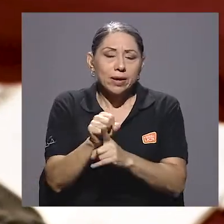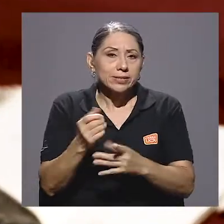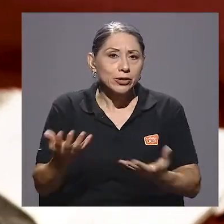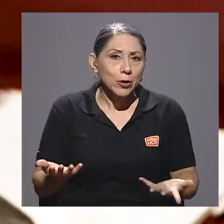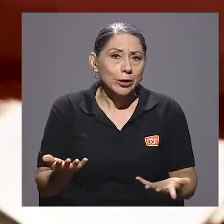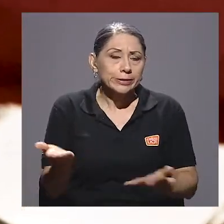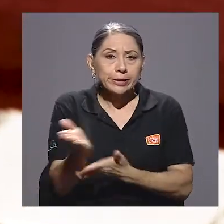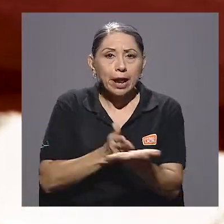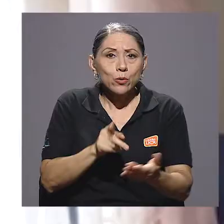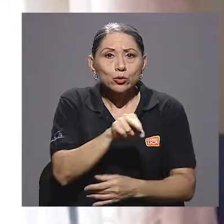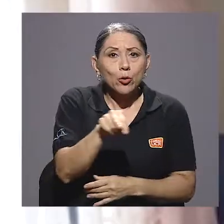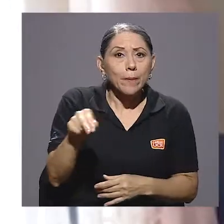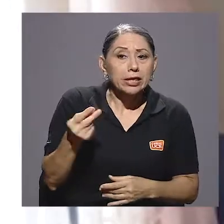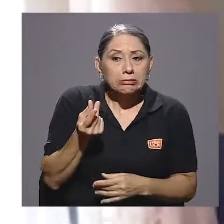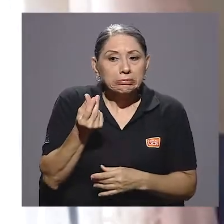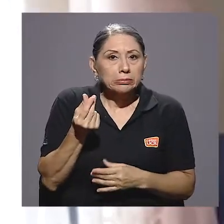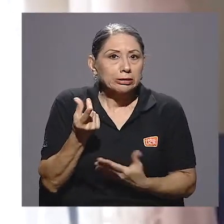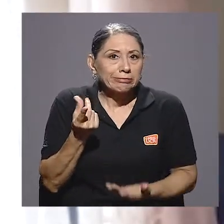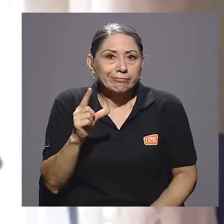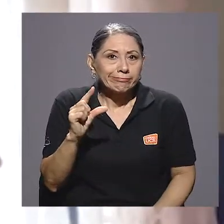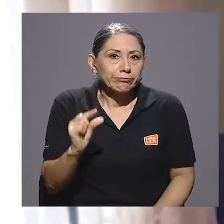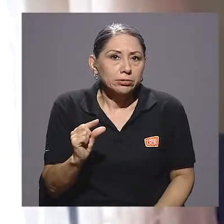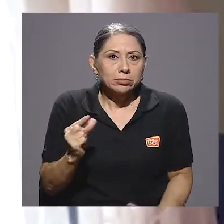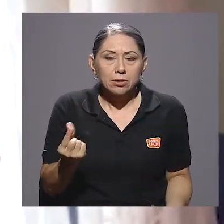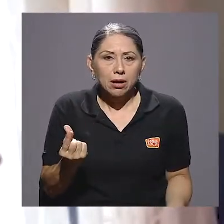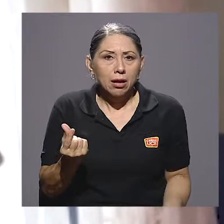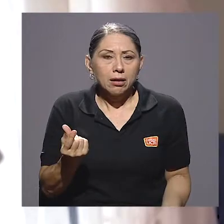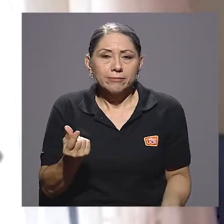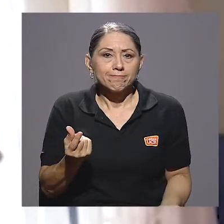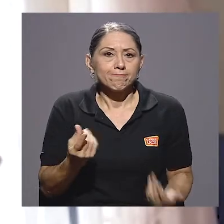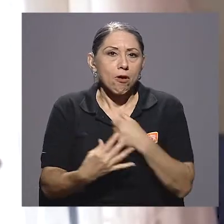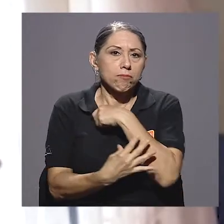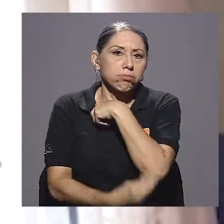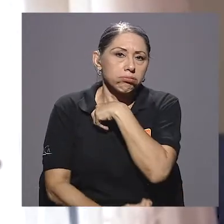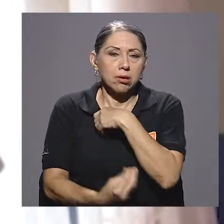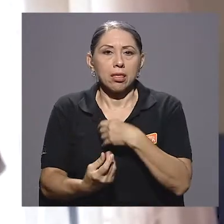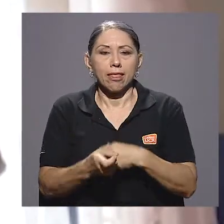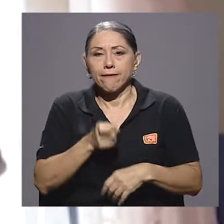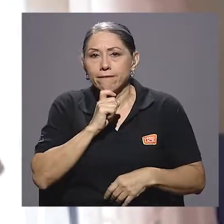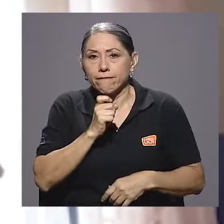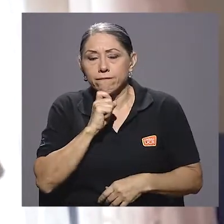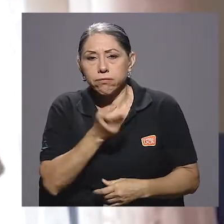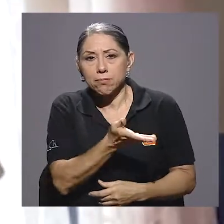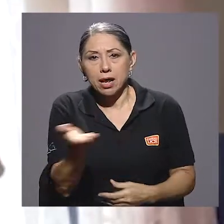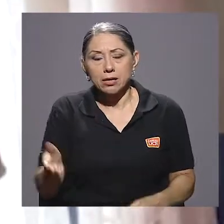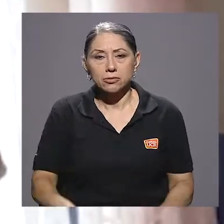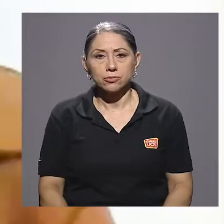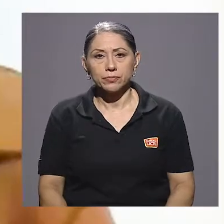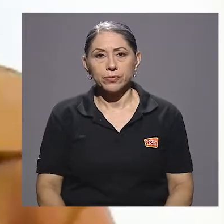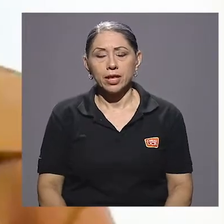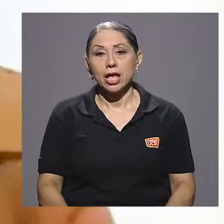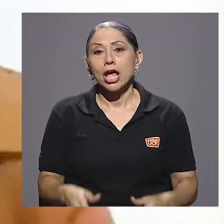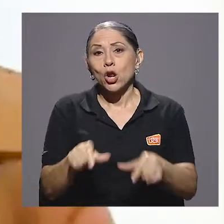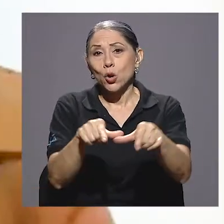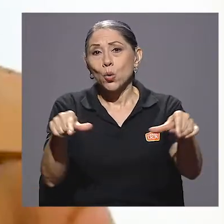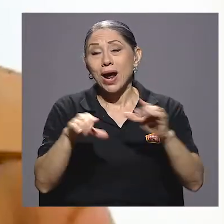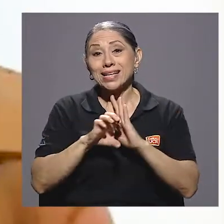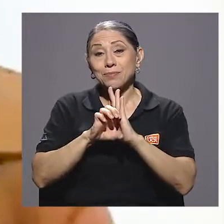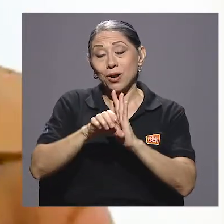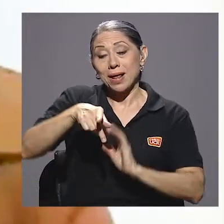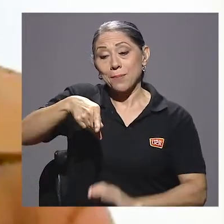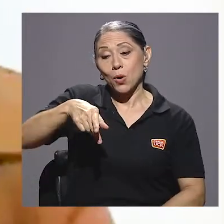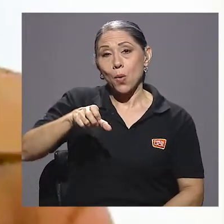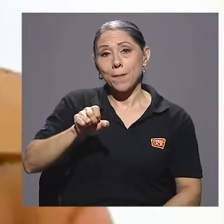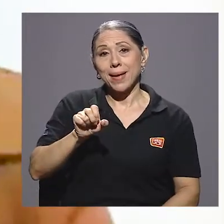las que hay compañeros que son de bajos recursos, entonces sí es un poco más complicado para ellos. Zonas como el